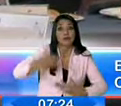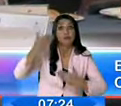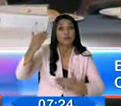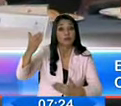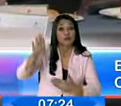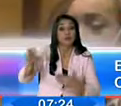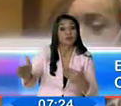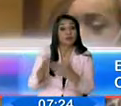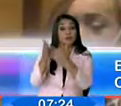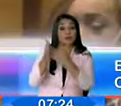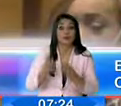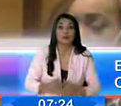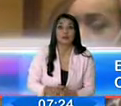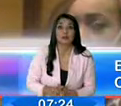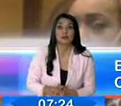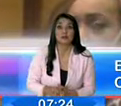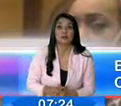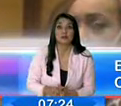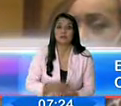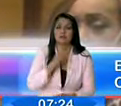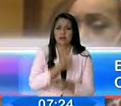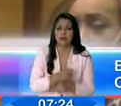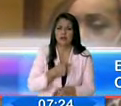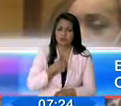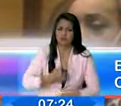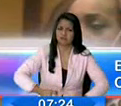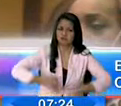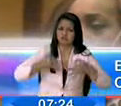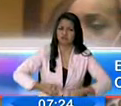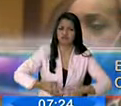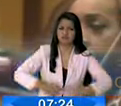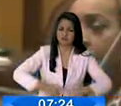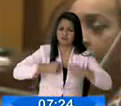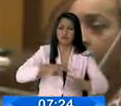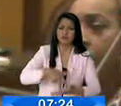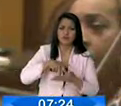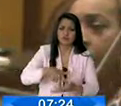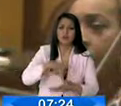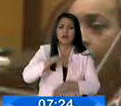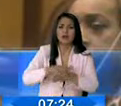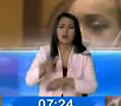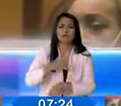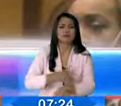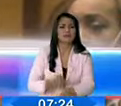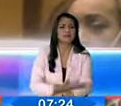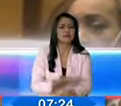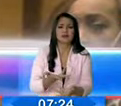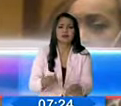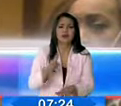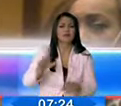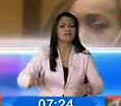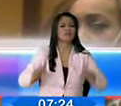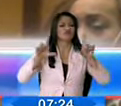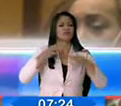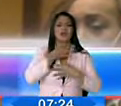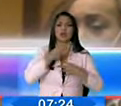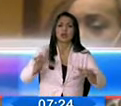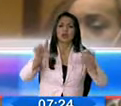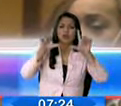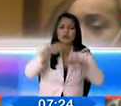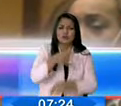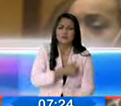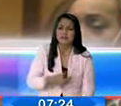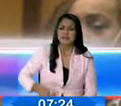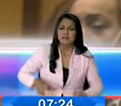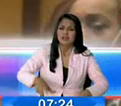en su contra. Siento aquí mi nota de protesta frente a la insensibilidad y la vanidad de María Fernanda Espinosa, que no sé qué espera el presidente